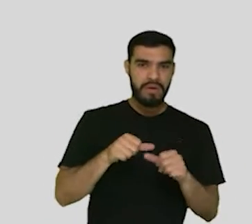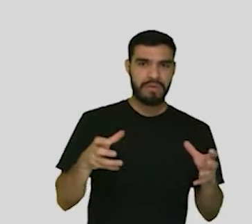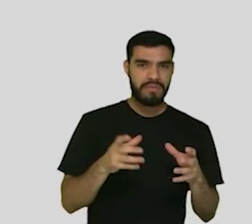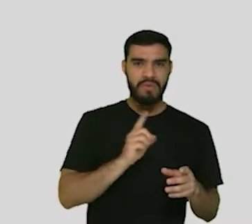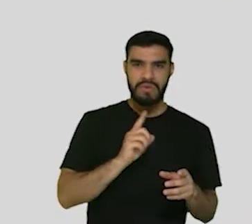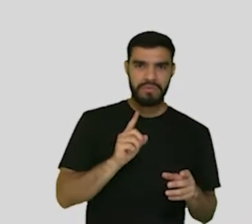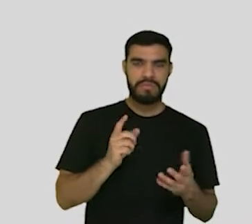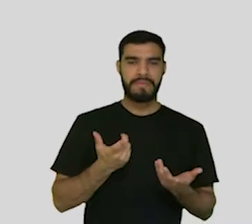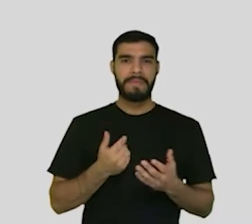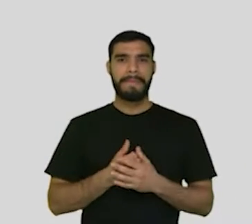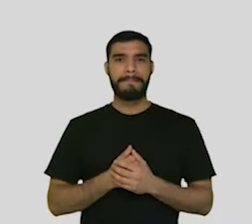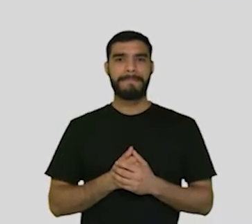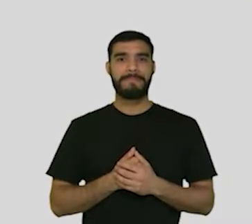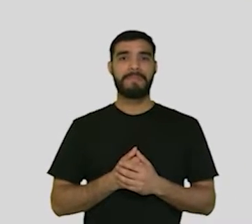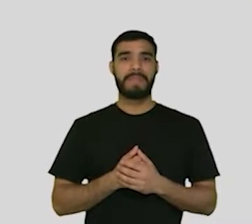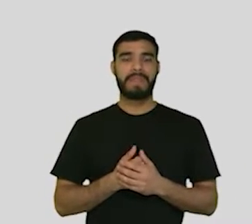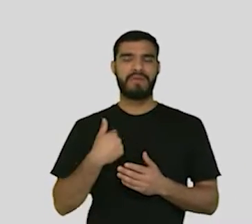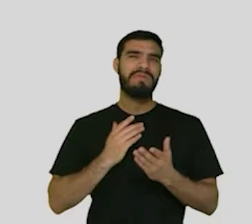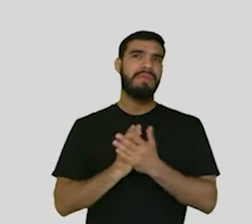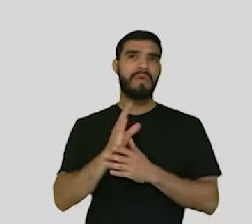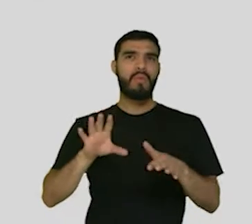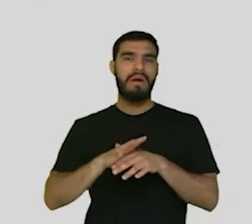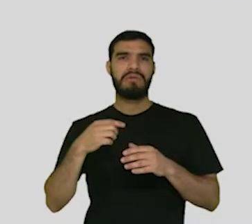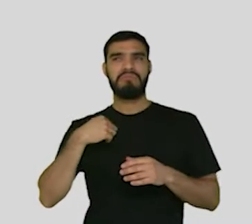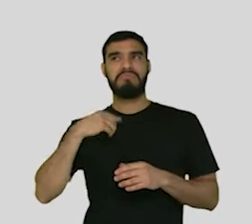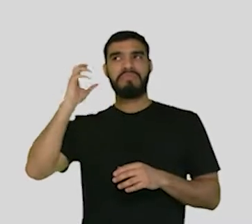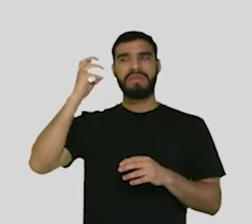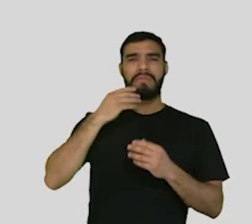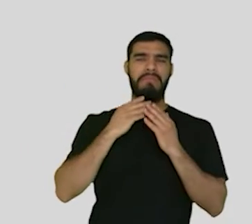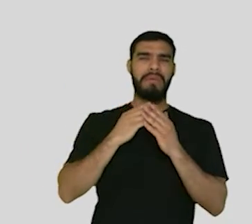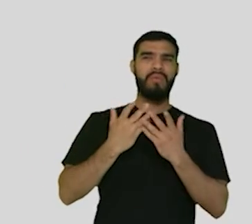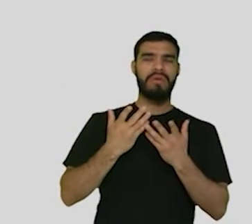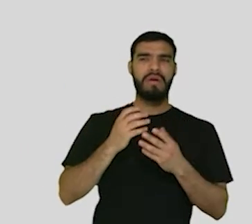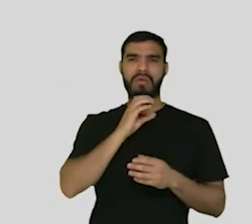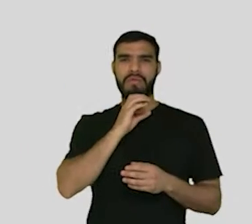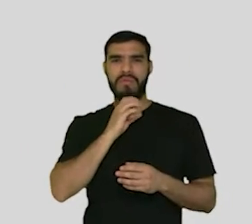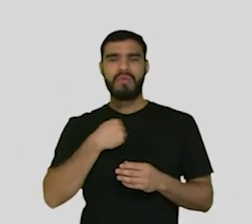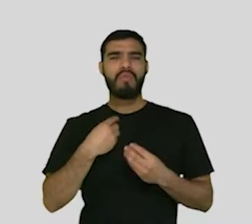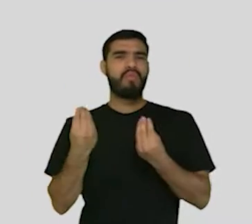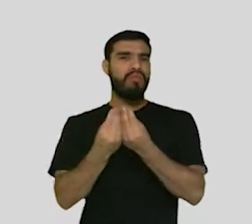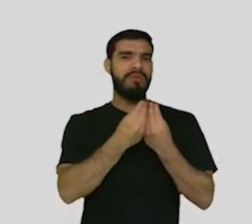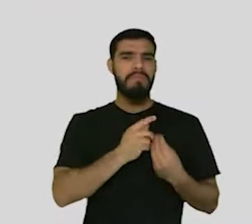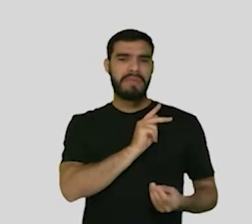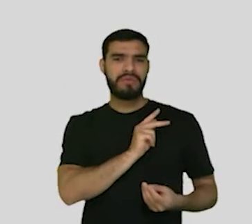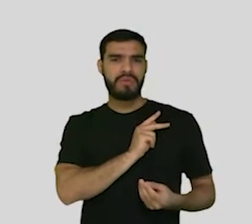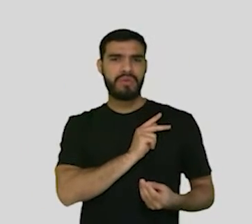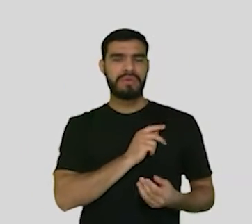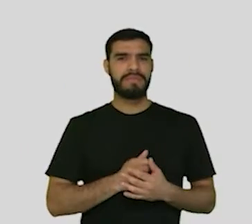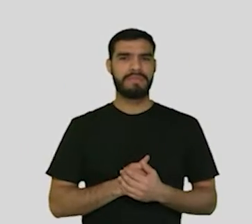da hay peti atepeguar en viapo añonte yepa se está llega eva yepa cuántas veces mucha gente han